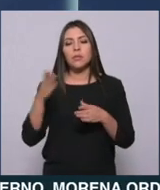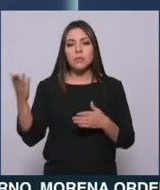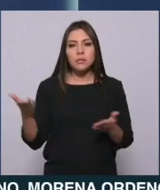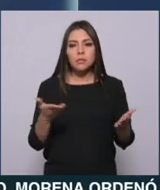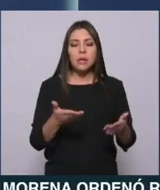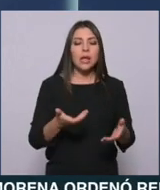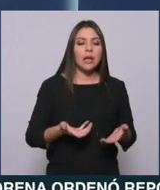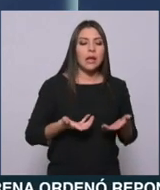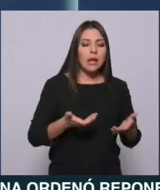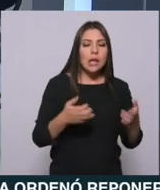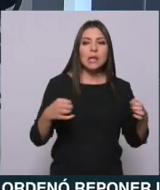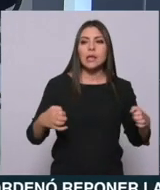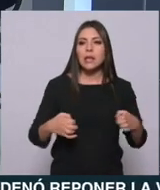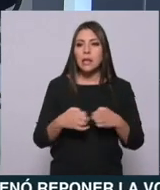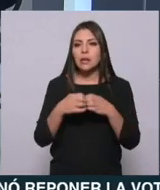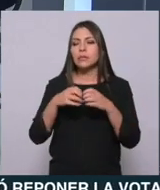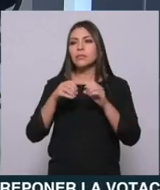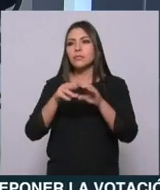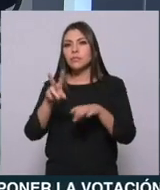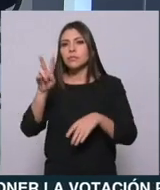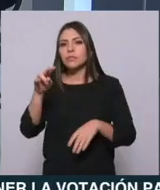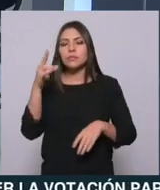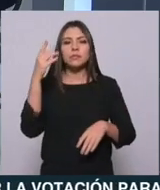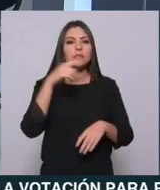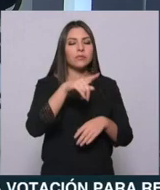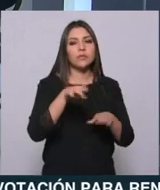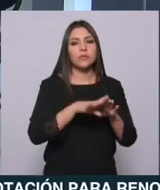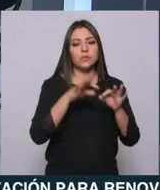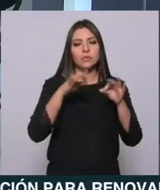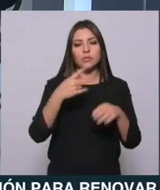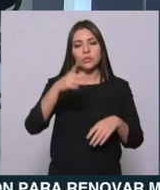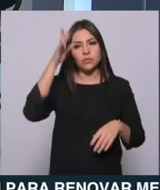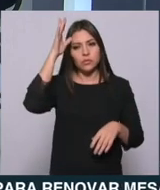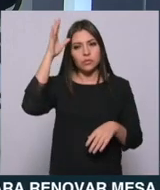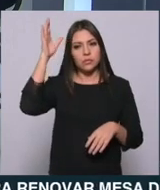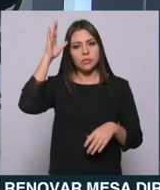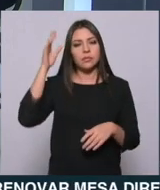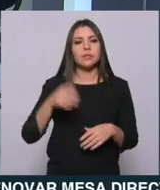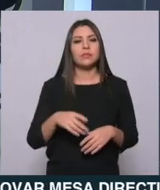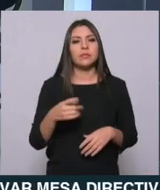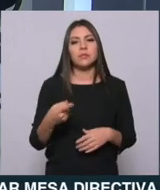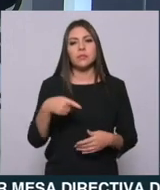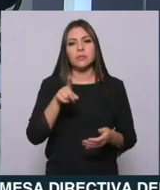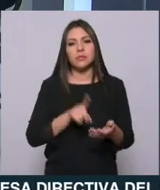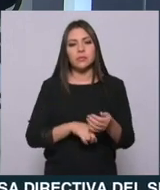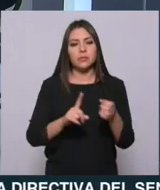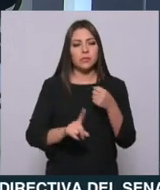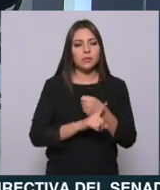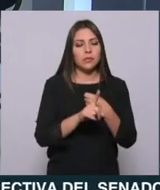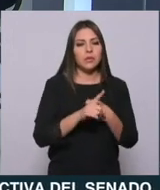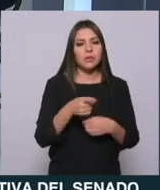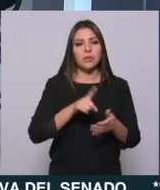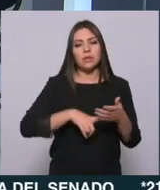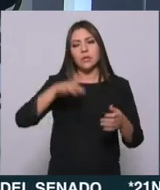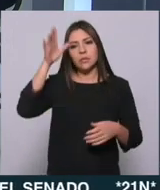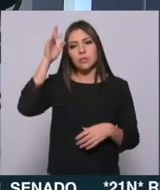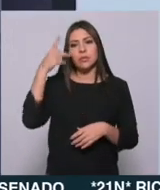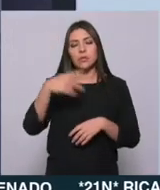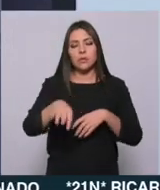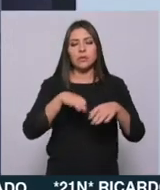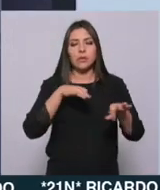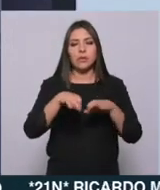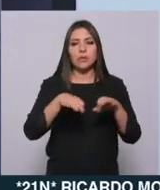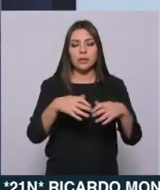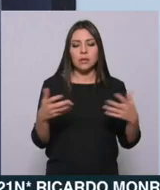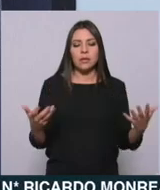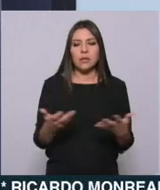bomberos. Y vaya, más allá de la burocracia, de las polémicas y de los conflictos internos que se puedan presentar al interior del Cuerpo de Bomberos, la labor que ustedes